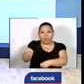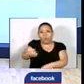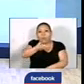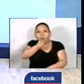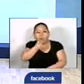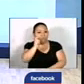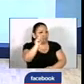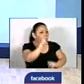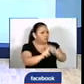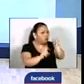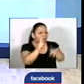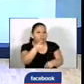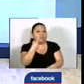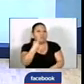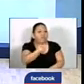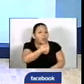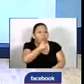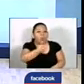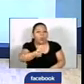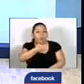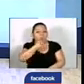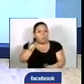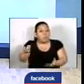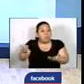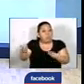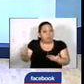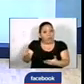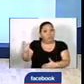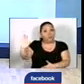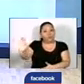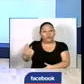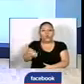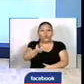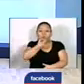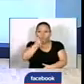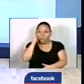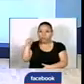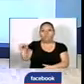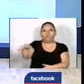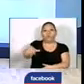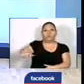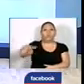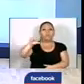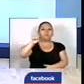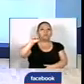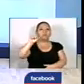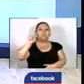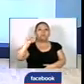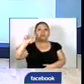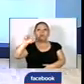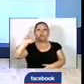habitantes de este lugar y nos tiene un reporte sobre lo que encontró ahí en San Luis Talpa.